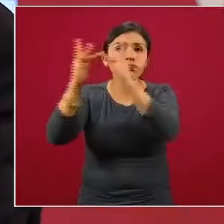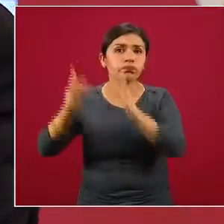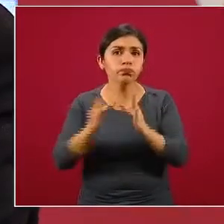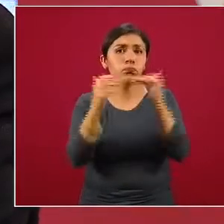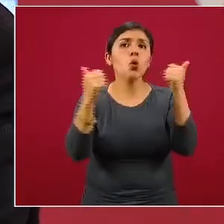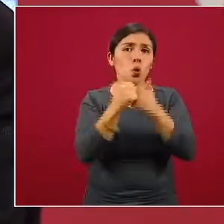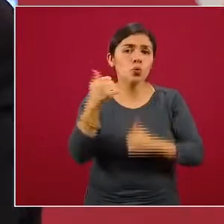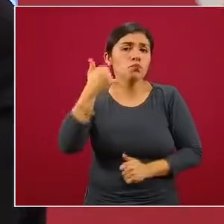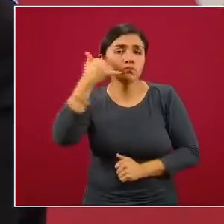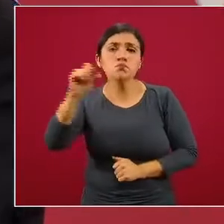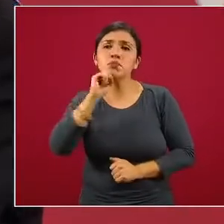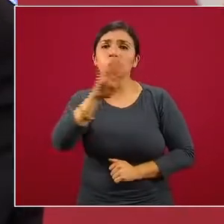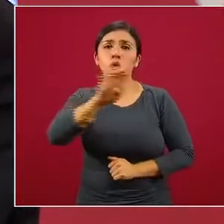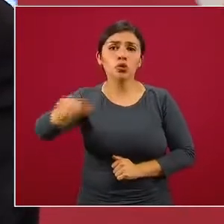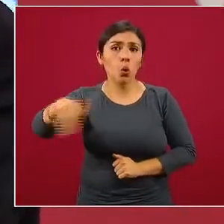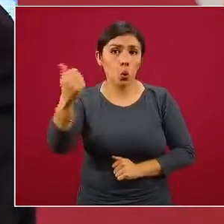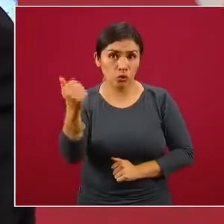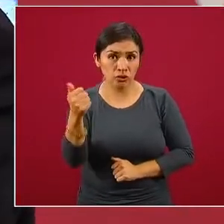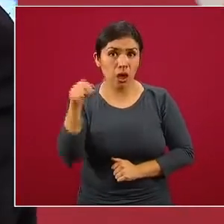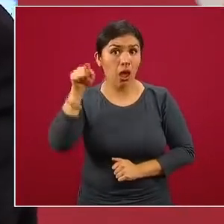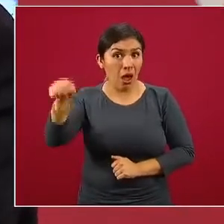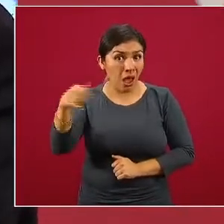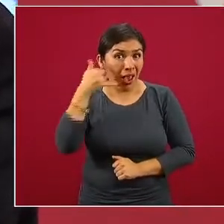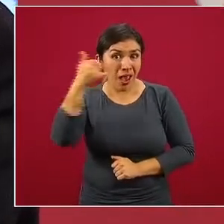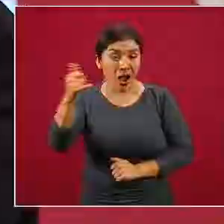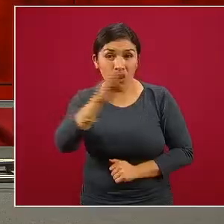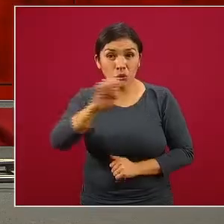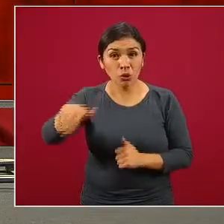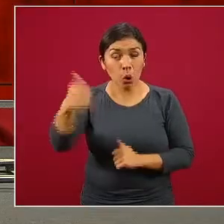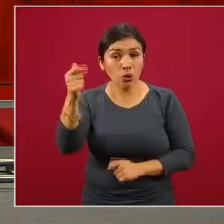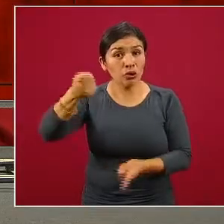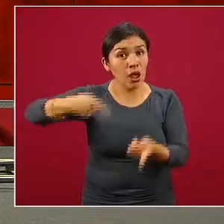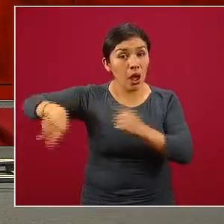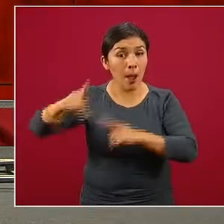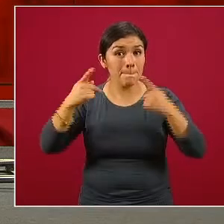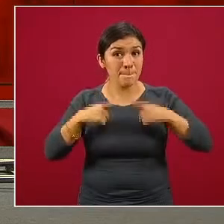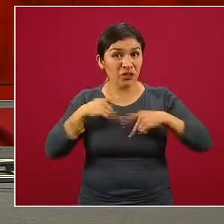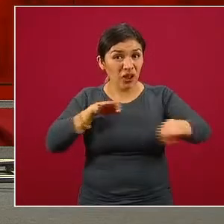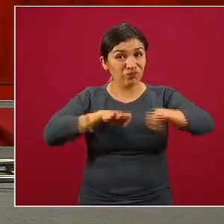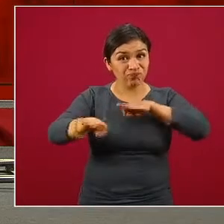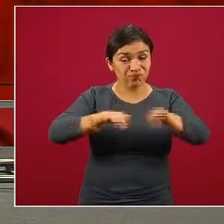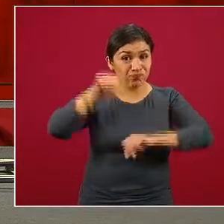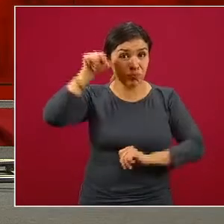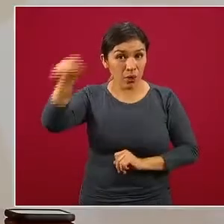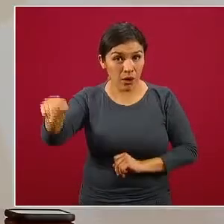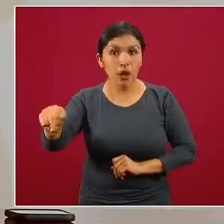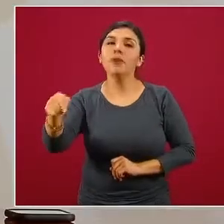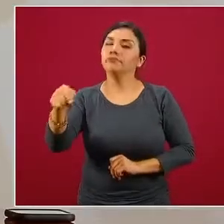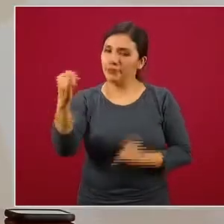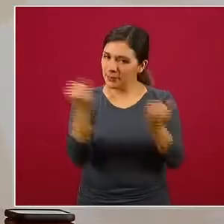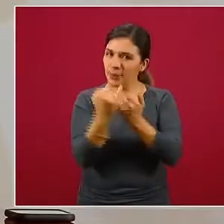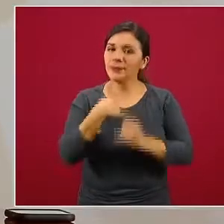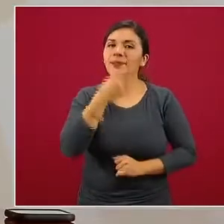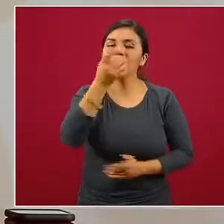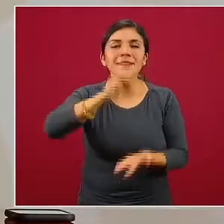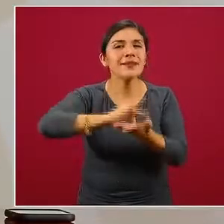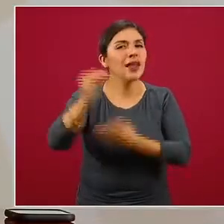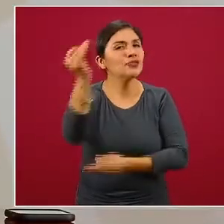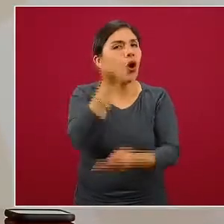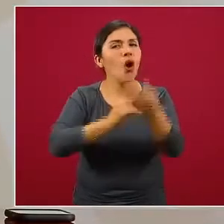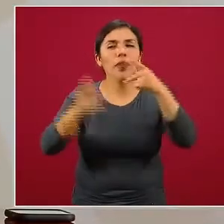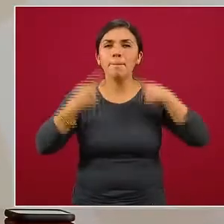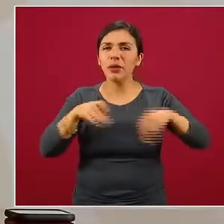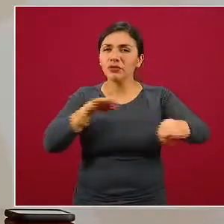el 911. La misión que tiene el 911, el personal de este centro de emergencias, por cierto, mi agradecimiento a todas y todos